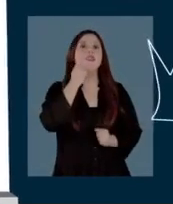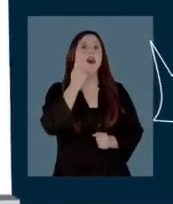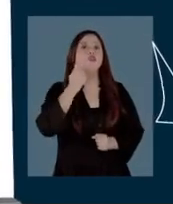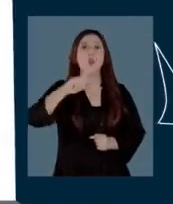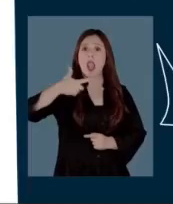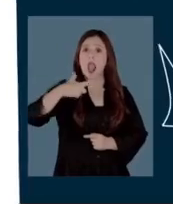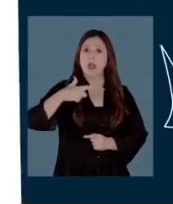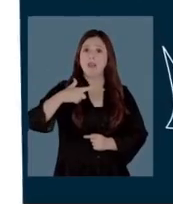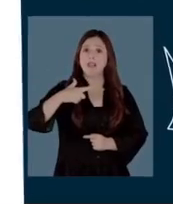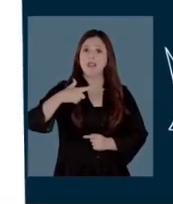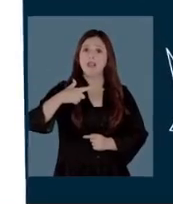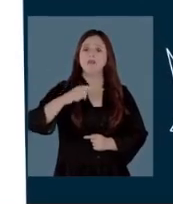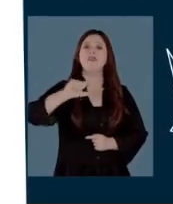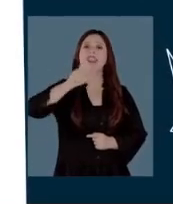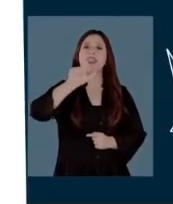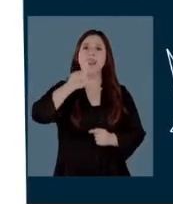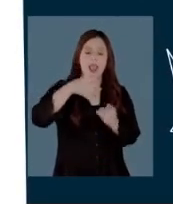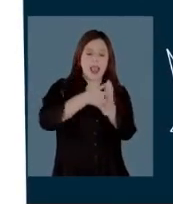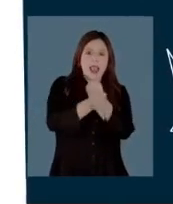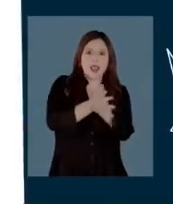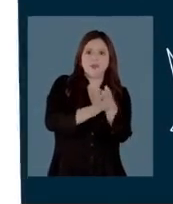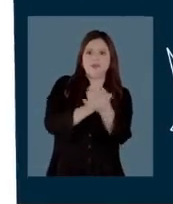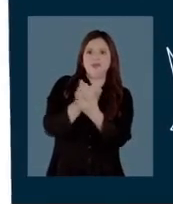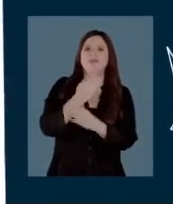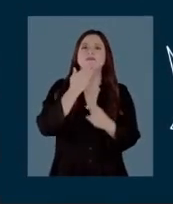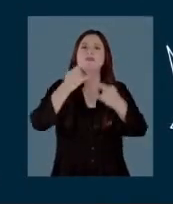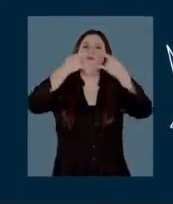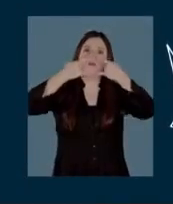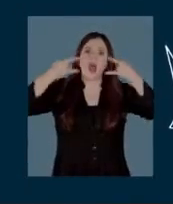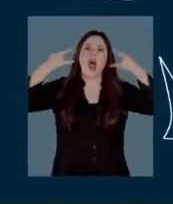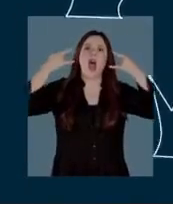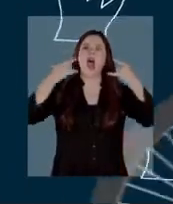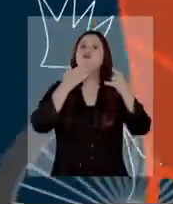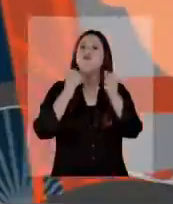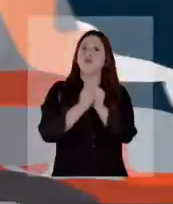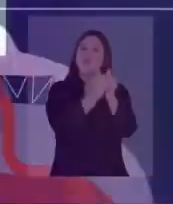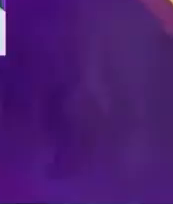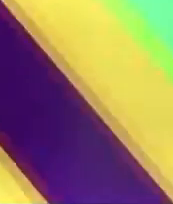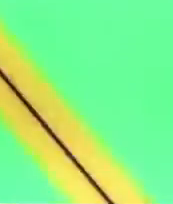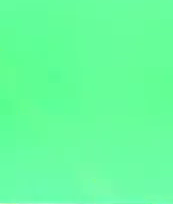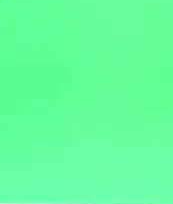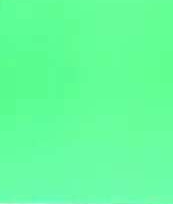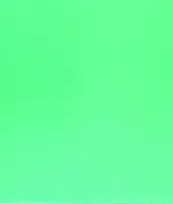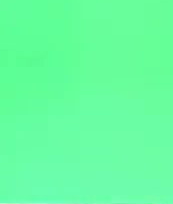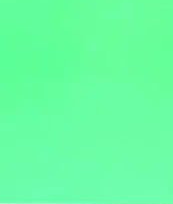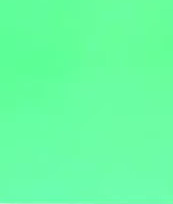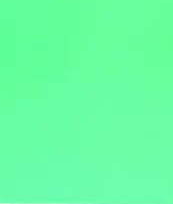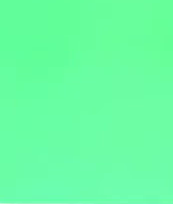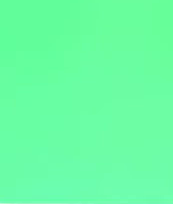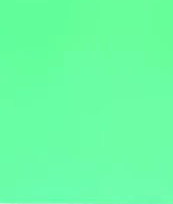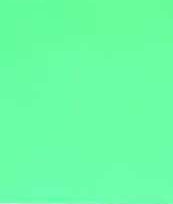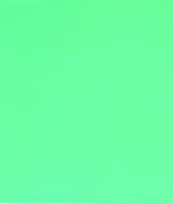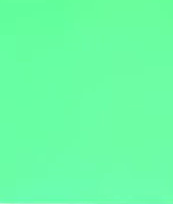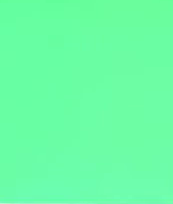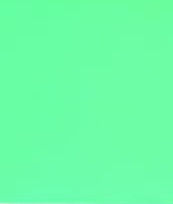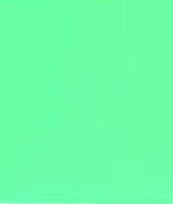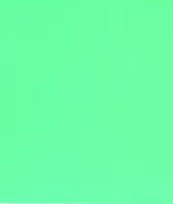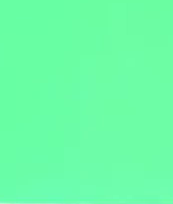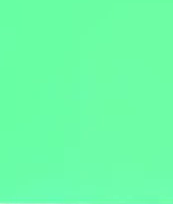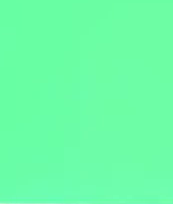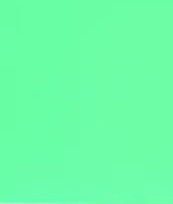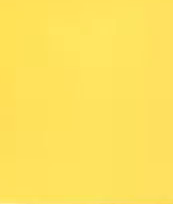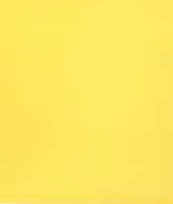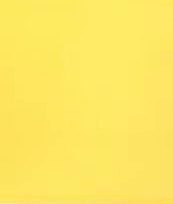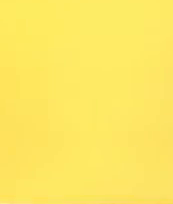habitual. Perfecto. Ok. Esas fueron las informaciones el día de hoy a través de las pantallas de Canal 8 en